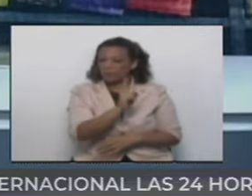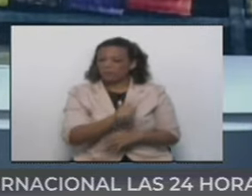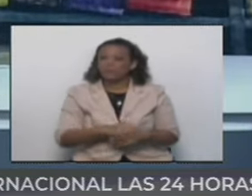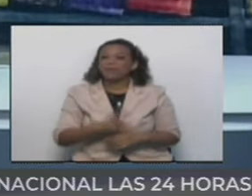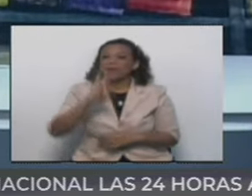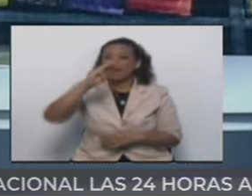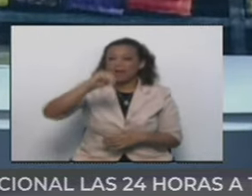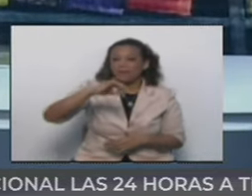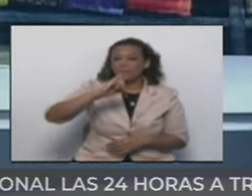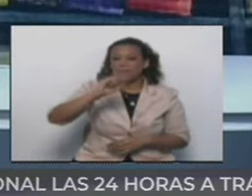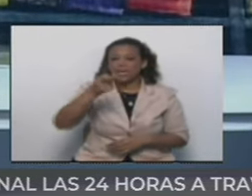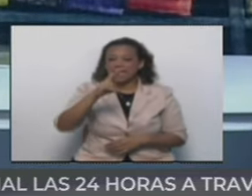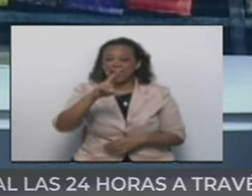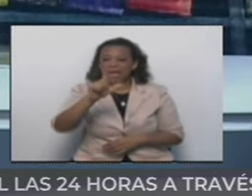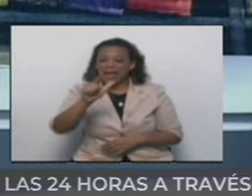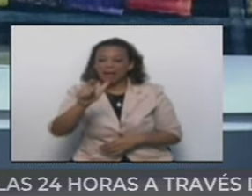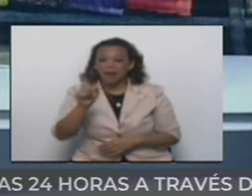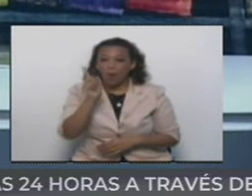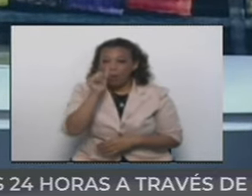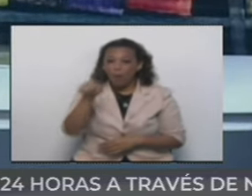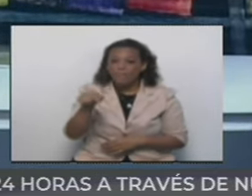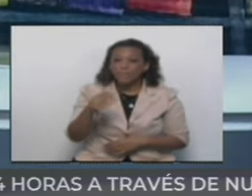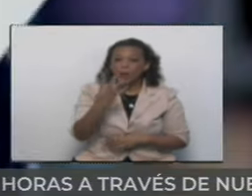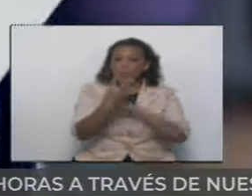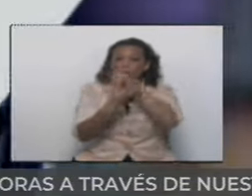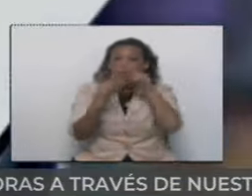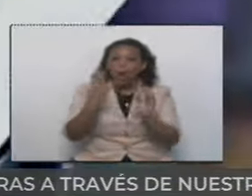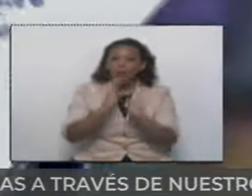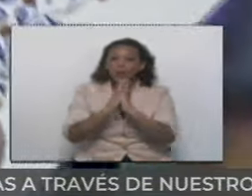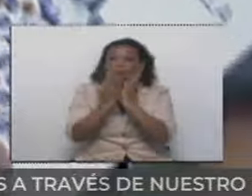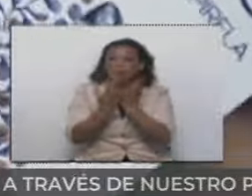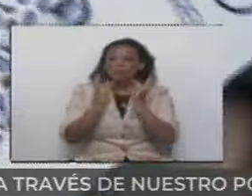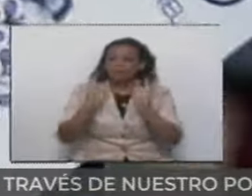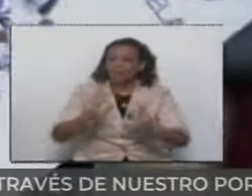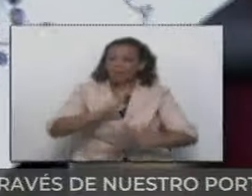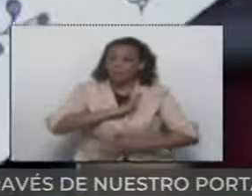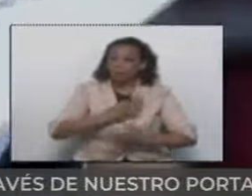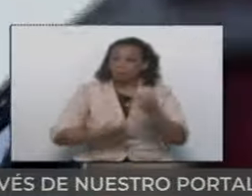Ángel Pérez Pirela, mira, 4 libros presentó aquí.